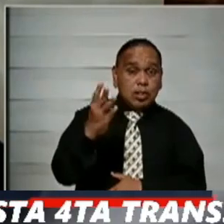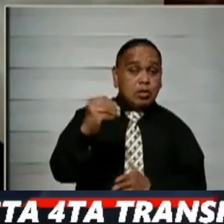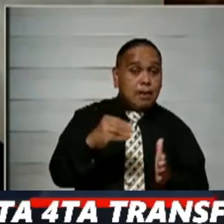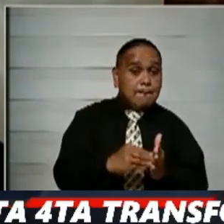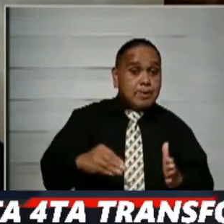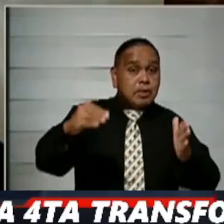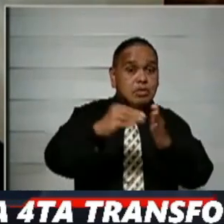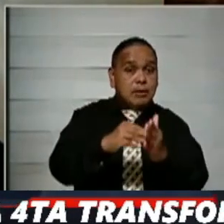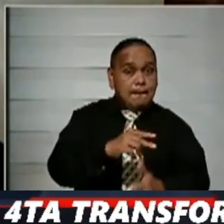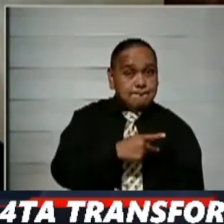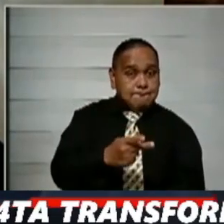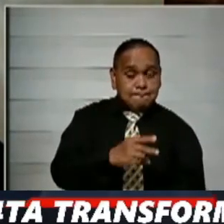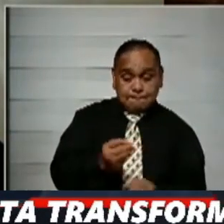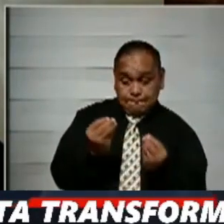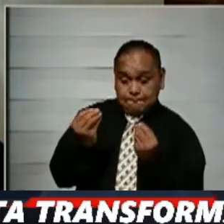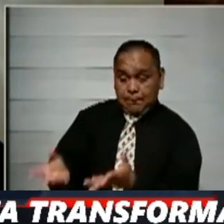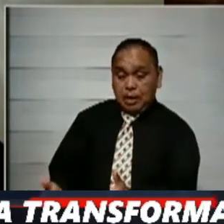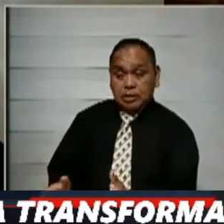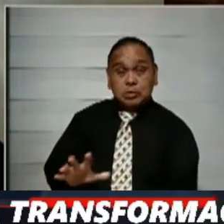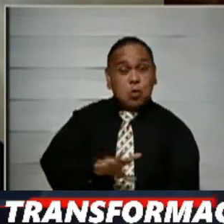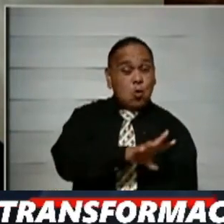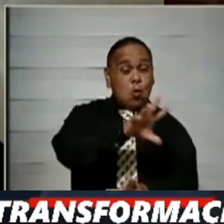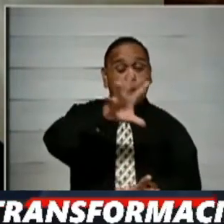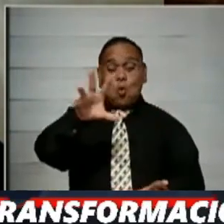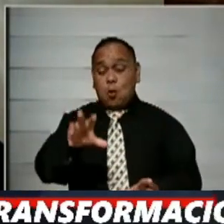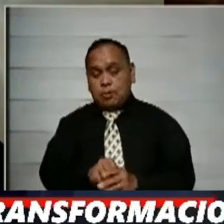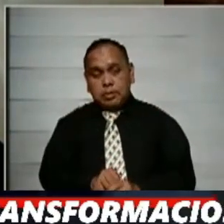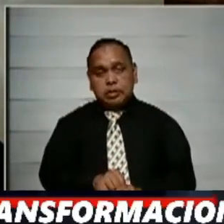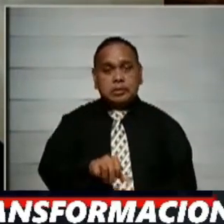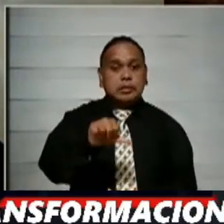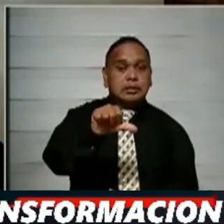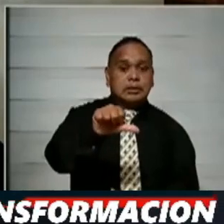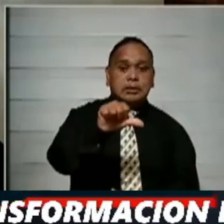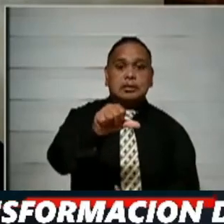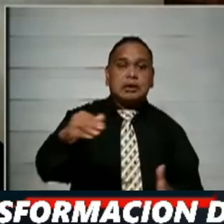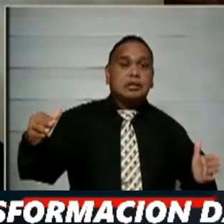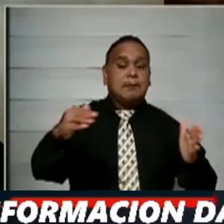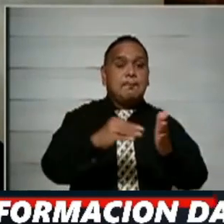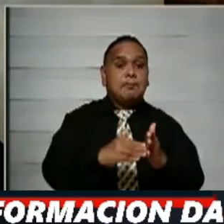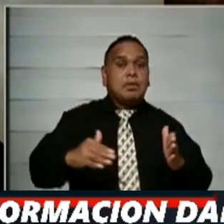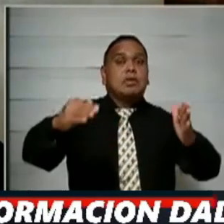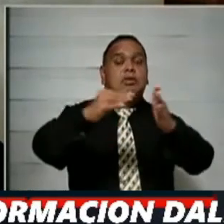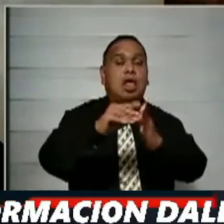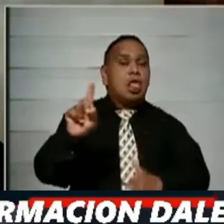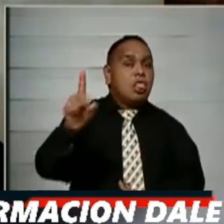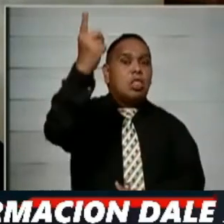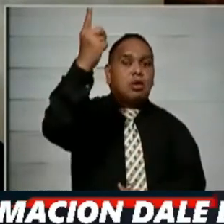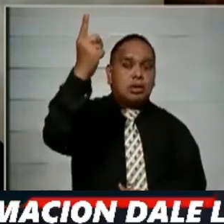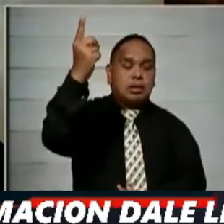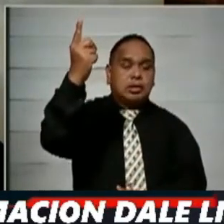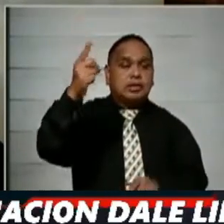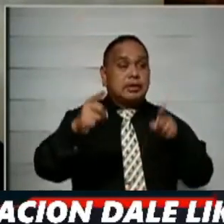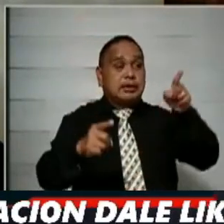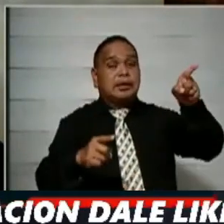y otra recibió, en total depositó 16 millones de dólares ahí en las cuentas de Miami,